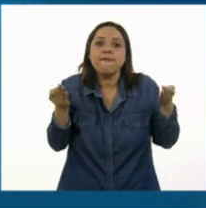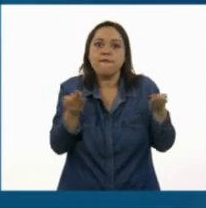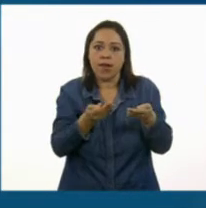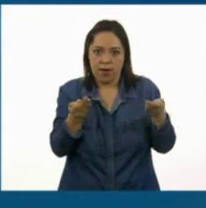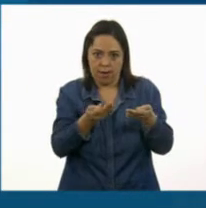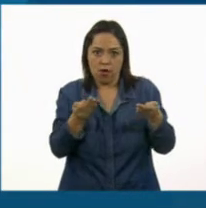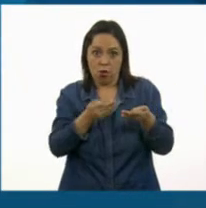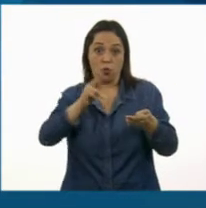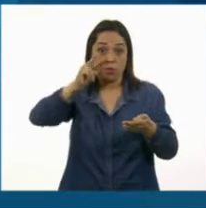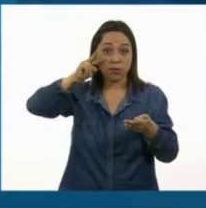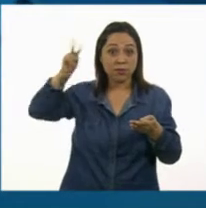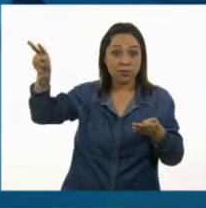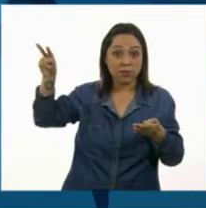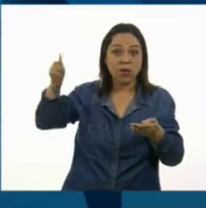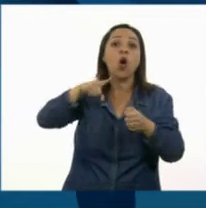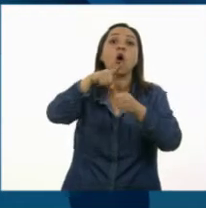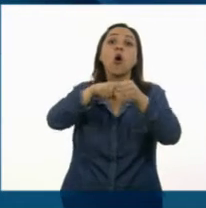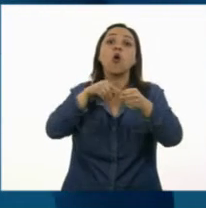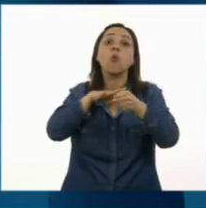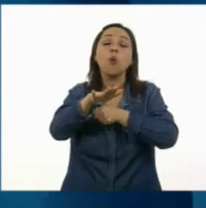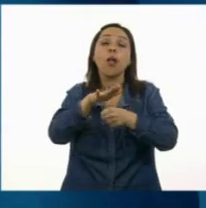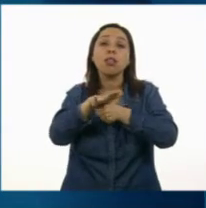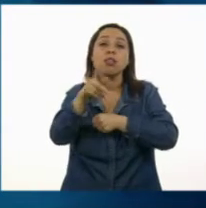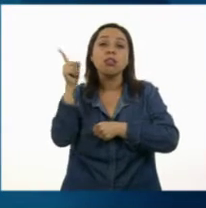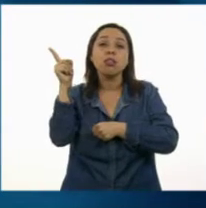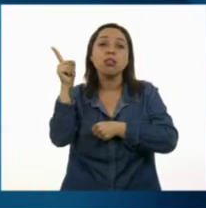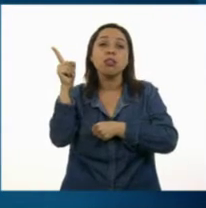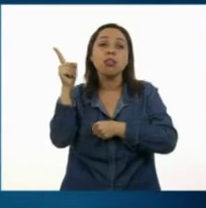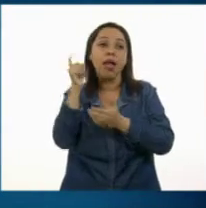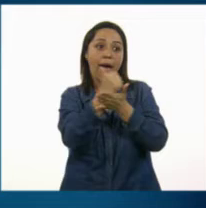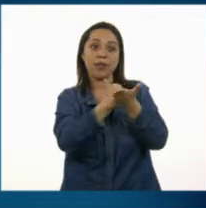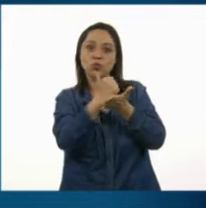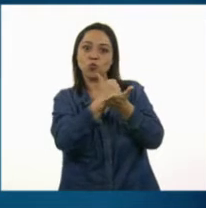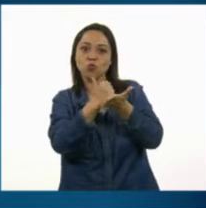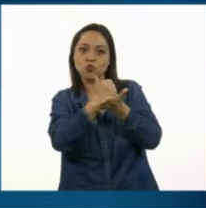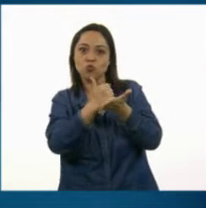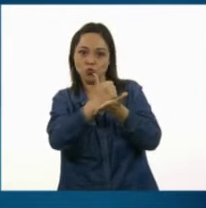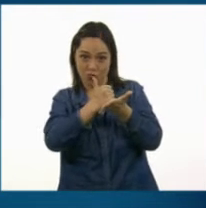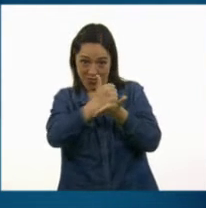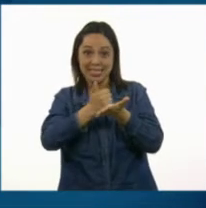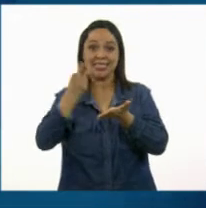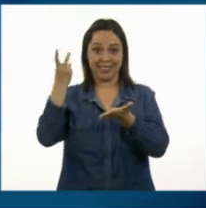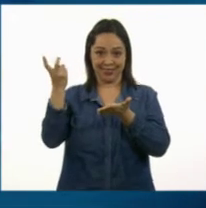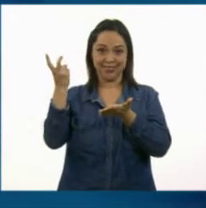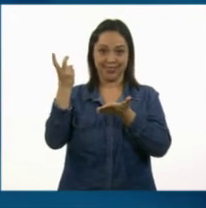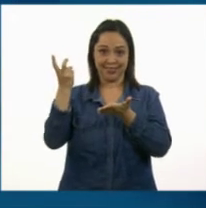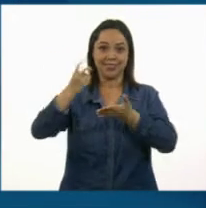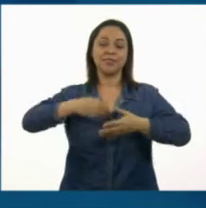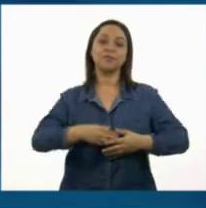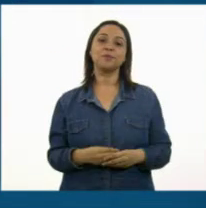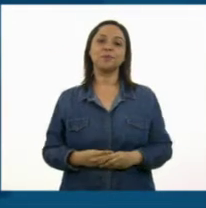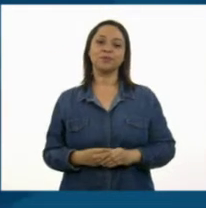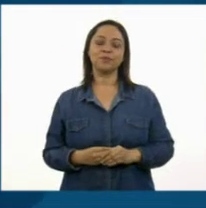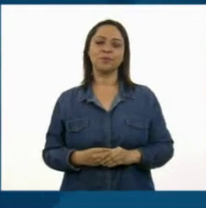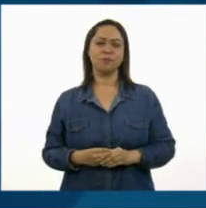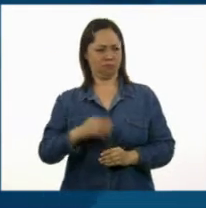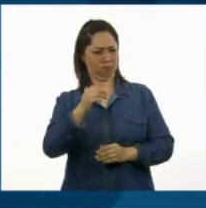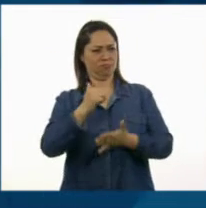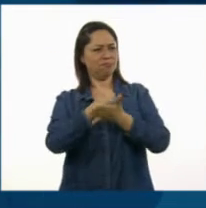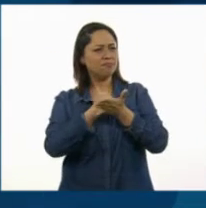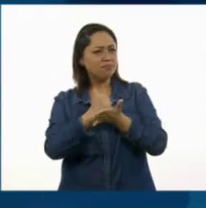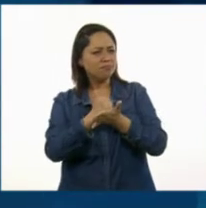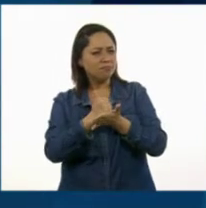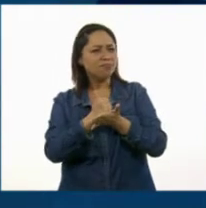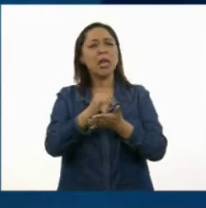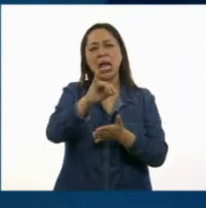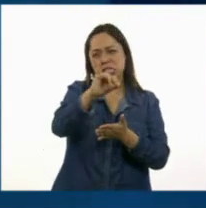Ajá. ¿De qué color está iluminado? De azul. De azul. ¿De azul? ¿No? Sí, una